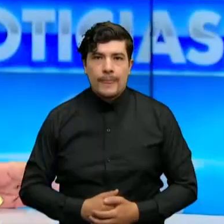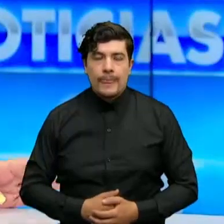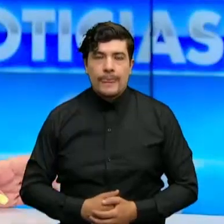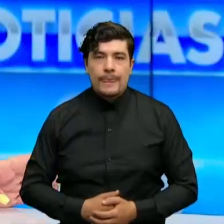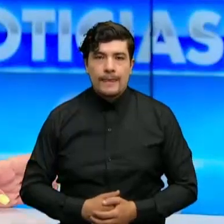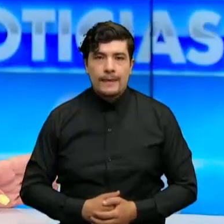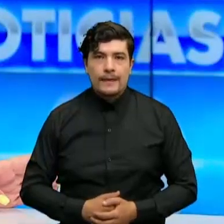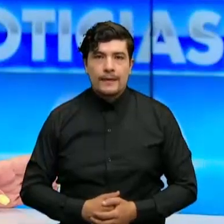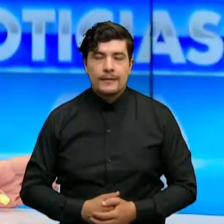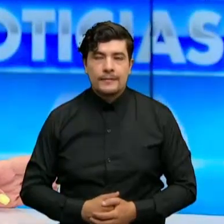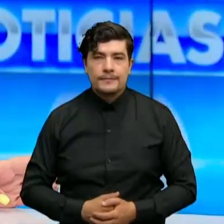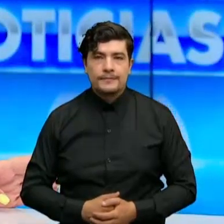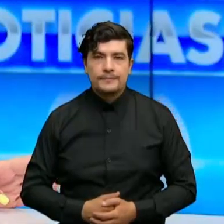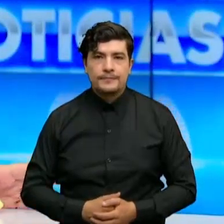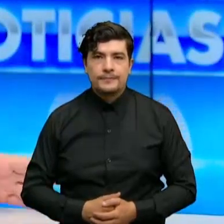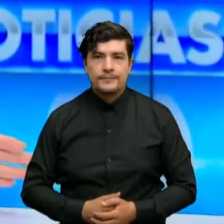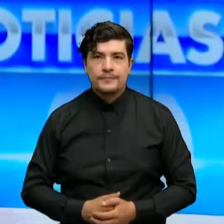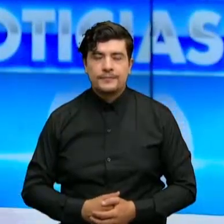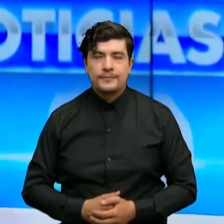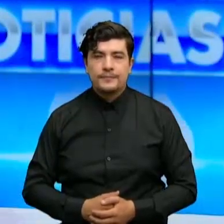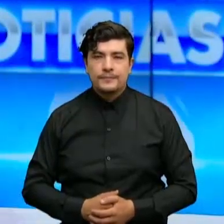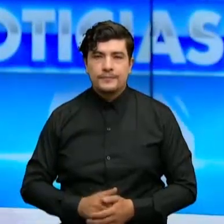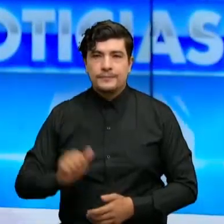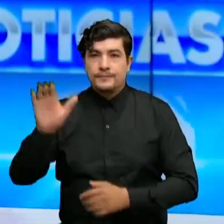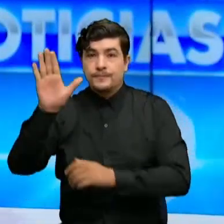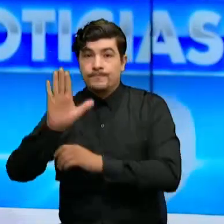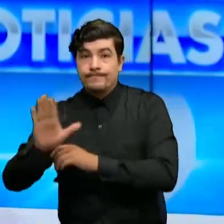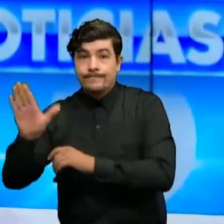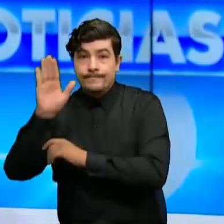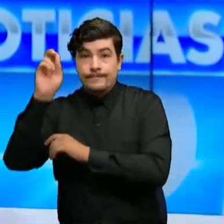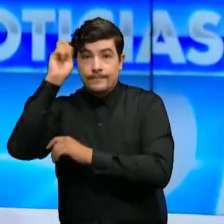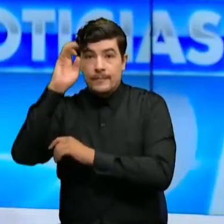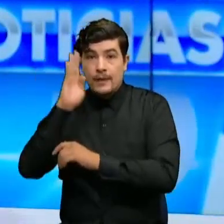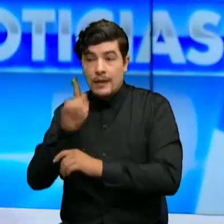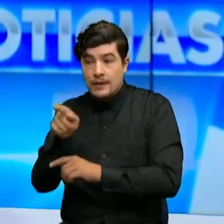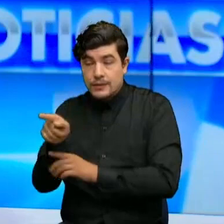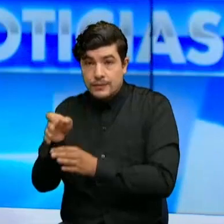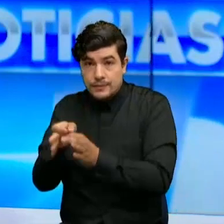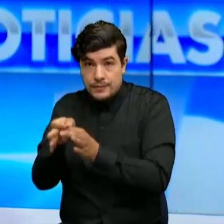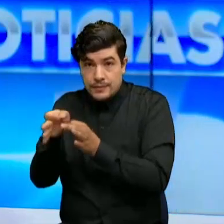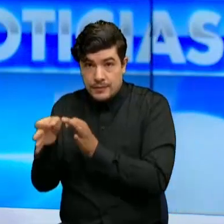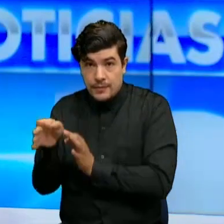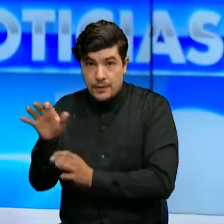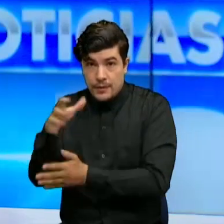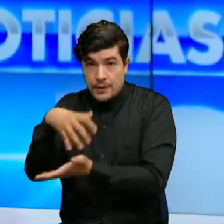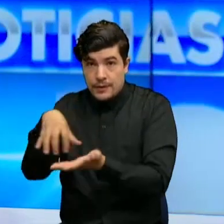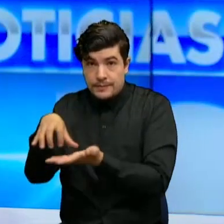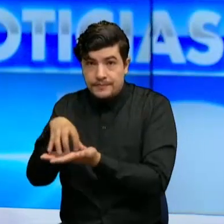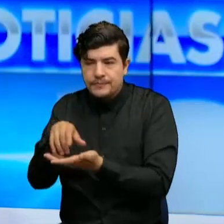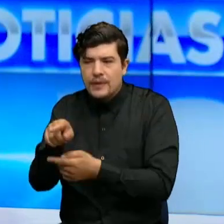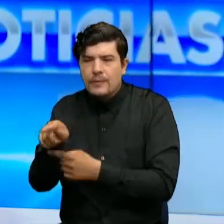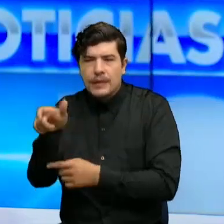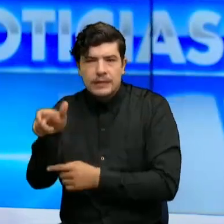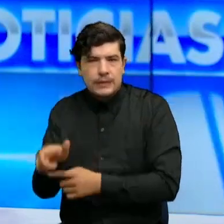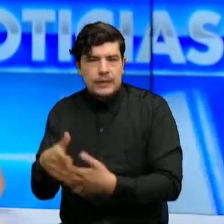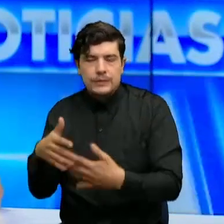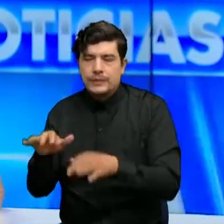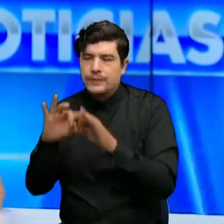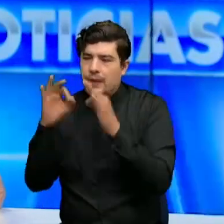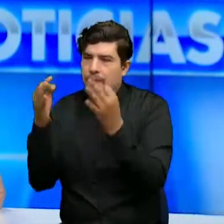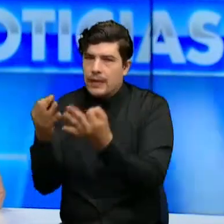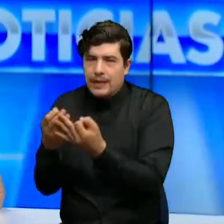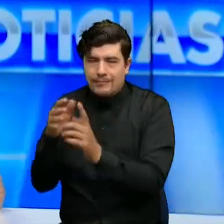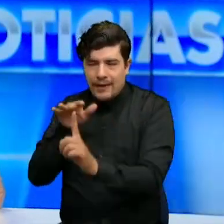ahora nos desplazamos al norte de santander donde una familia ros arienses se recupera de una tragedia causada por el cob y 19 la